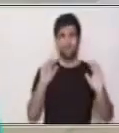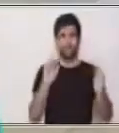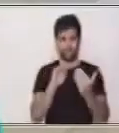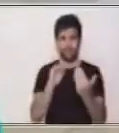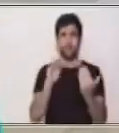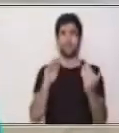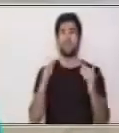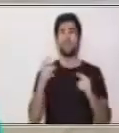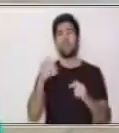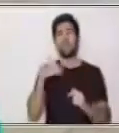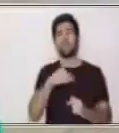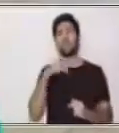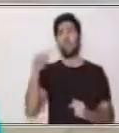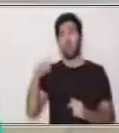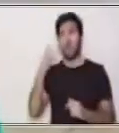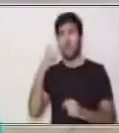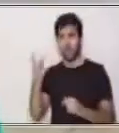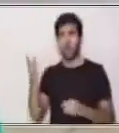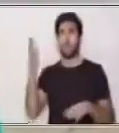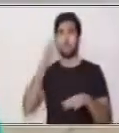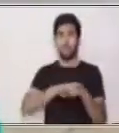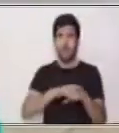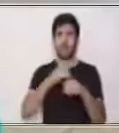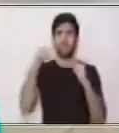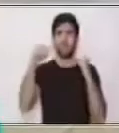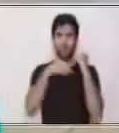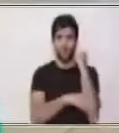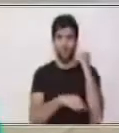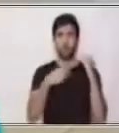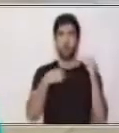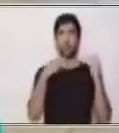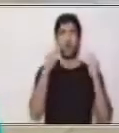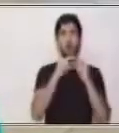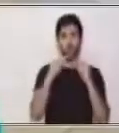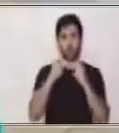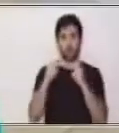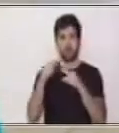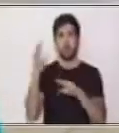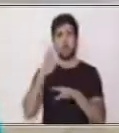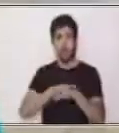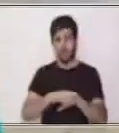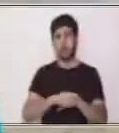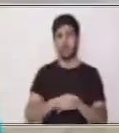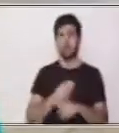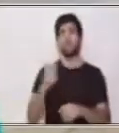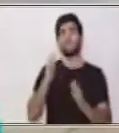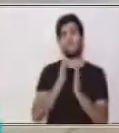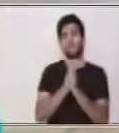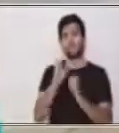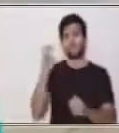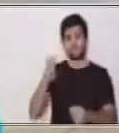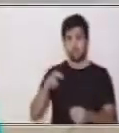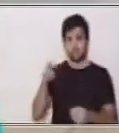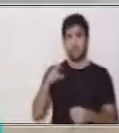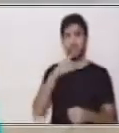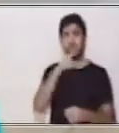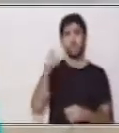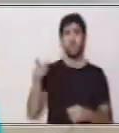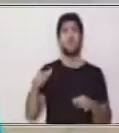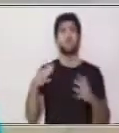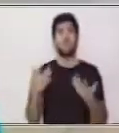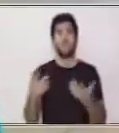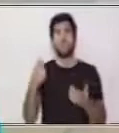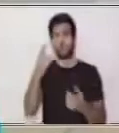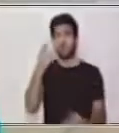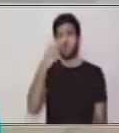en las características de ellos para poder irlos conociendo más a fondo. Así que para ello necesito que en este momento